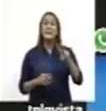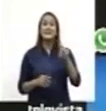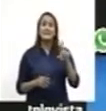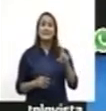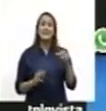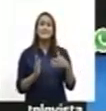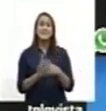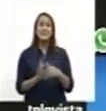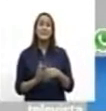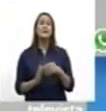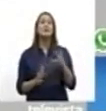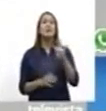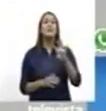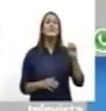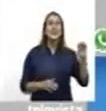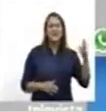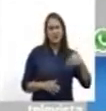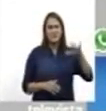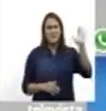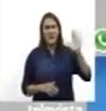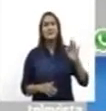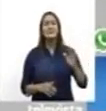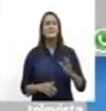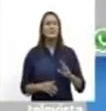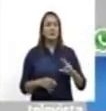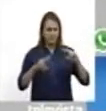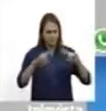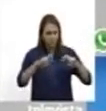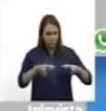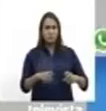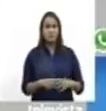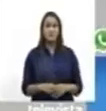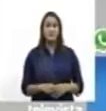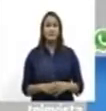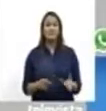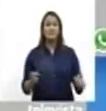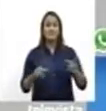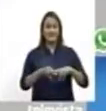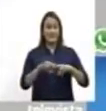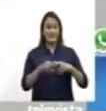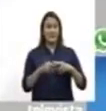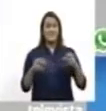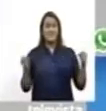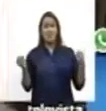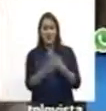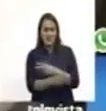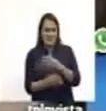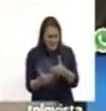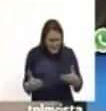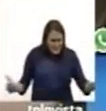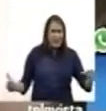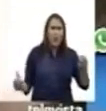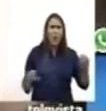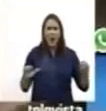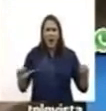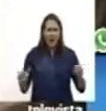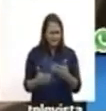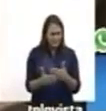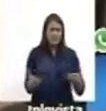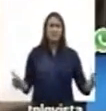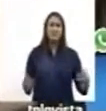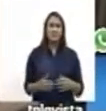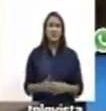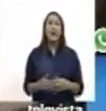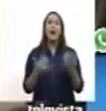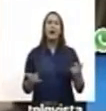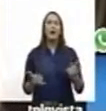26.985 dictámenes. Aumentó la violencia dirigida hacia los niños y las niñas. Después no tendremos por qué